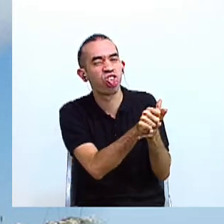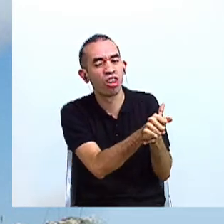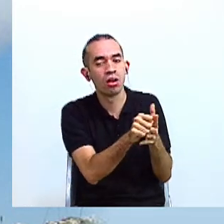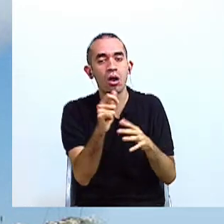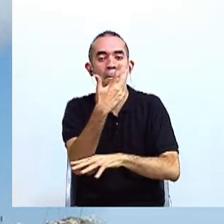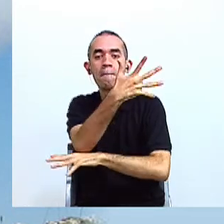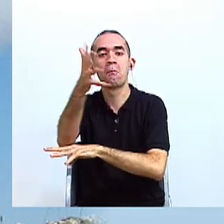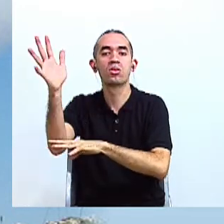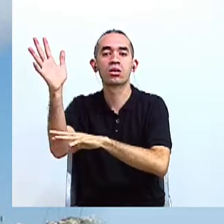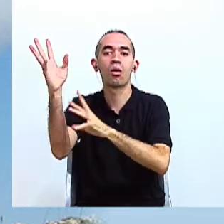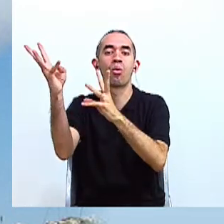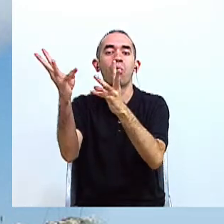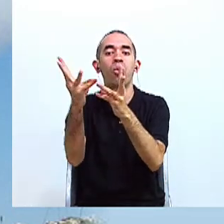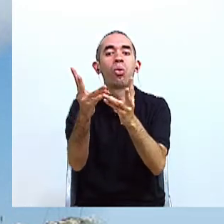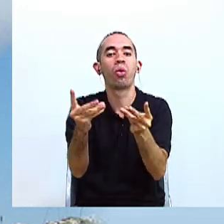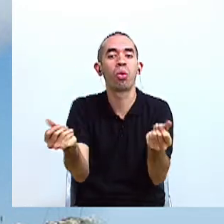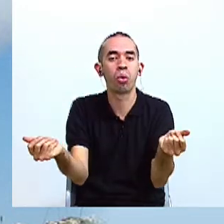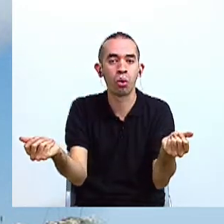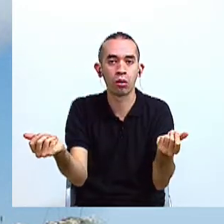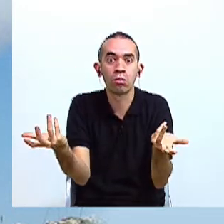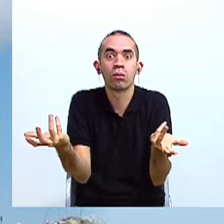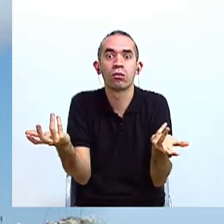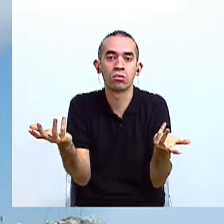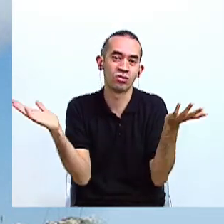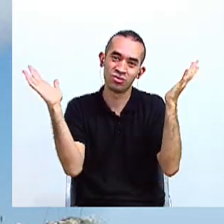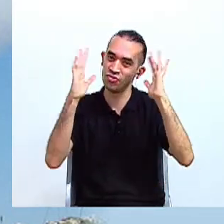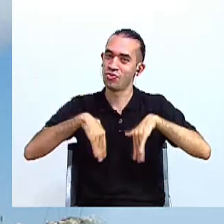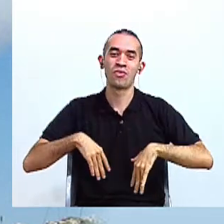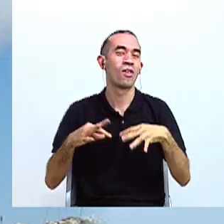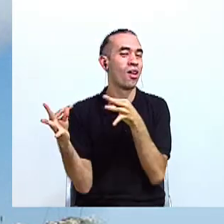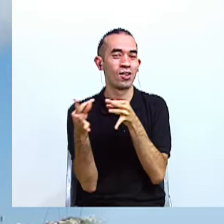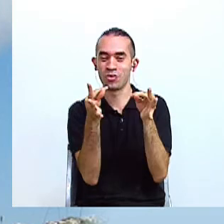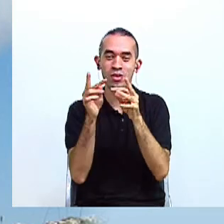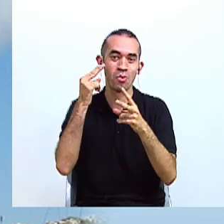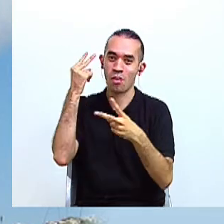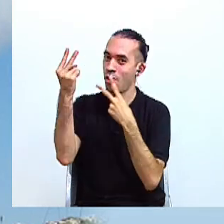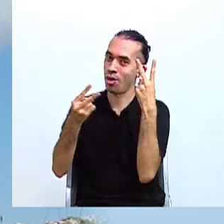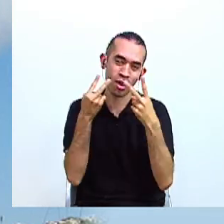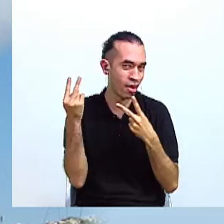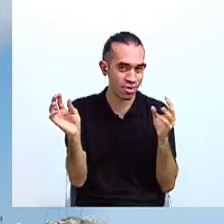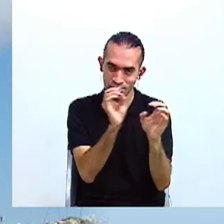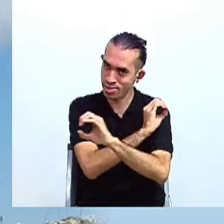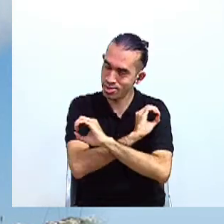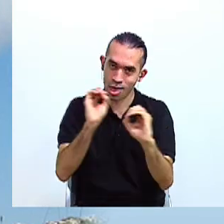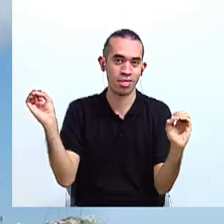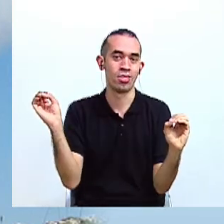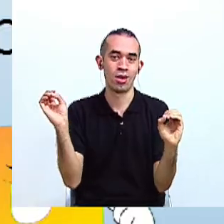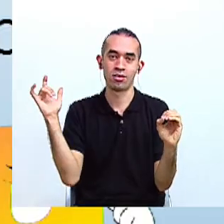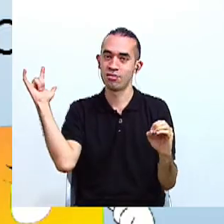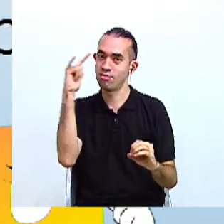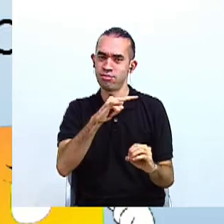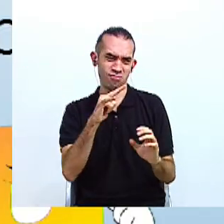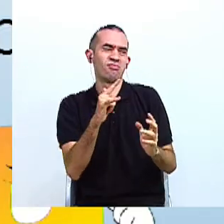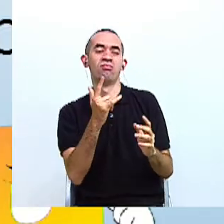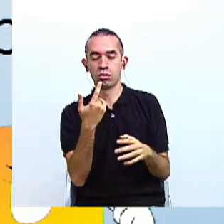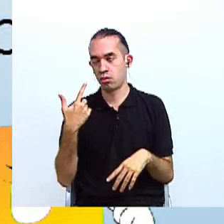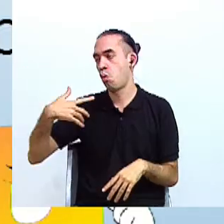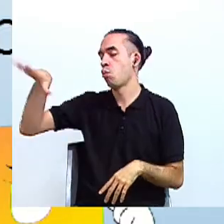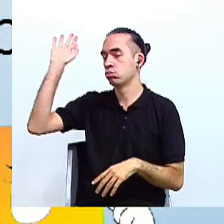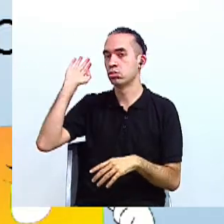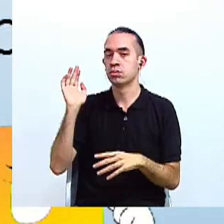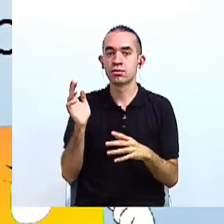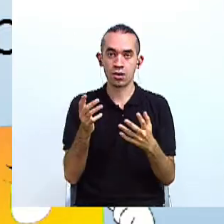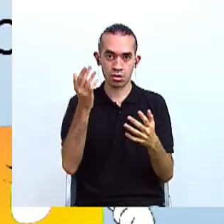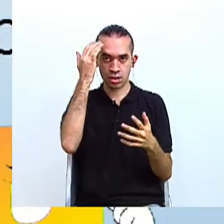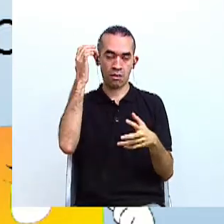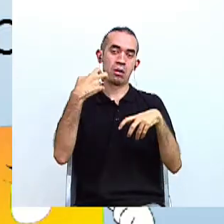recursos en un determinado momento se perdiera. Pues definitivamente tenemos que reflexionar acerca de toda esta problemática que